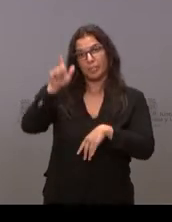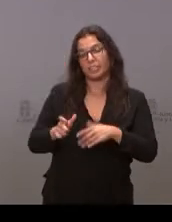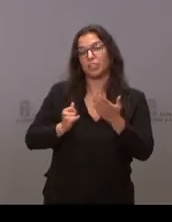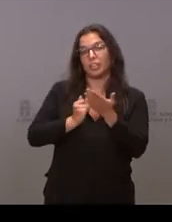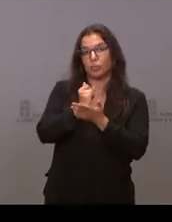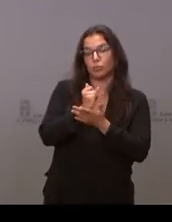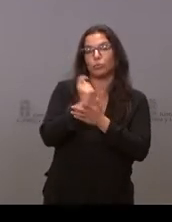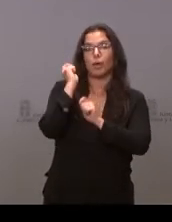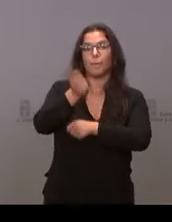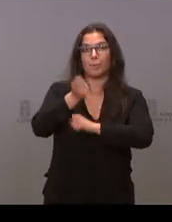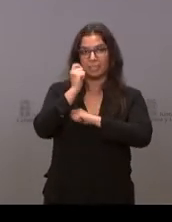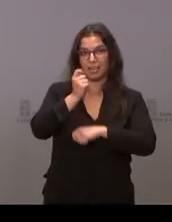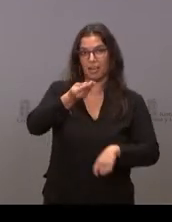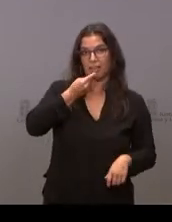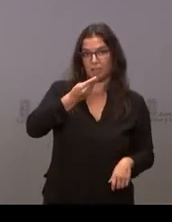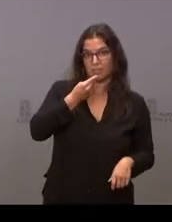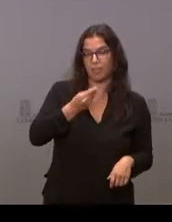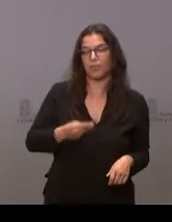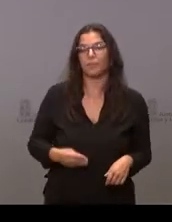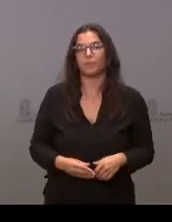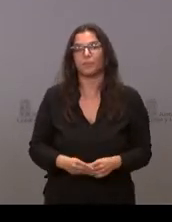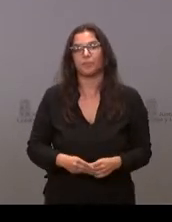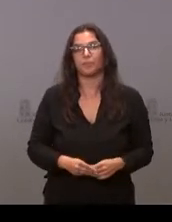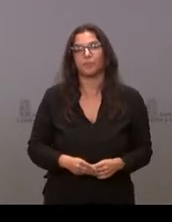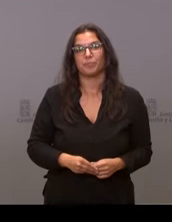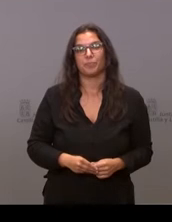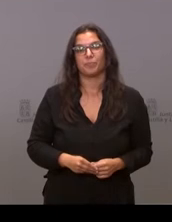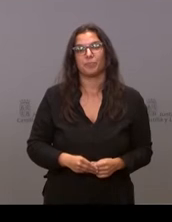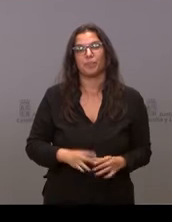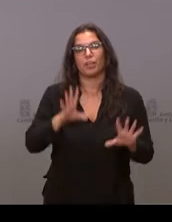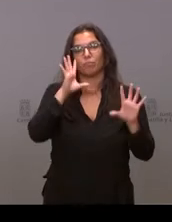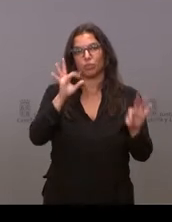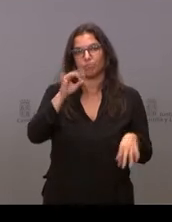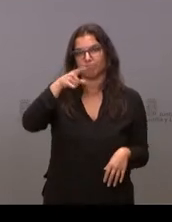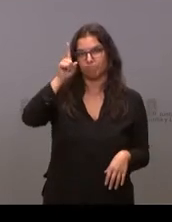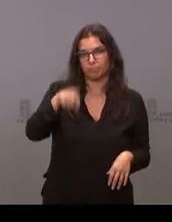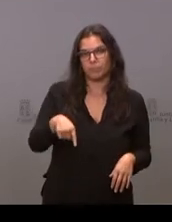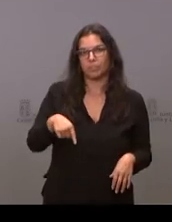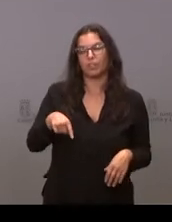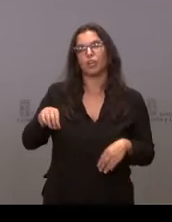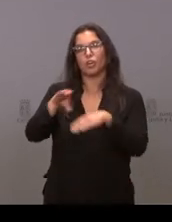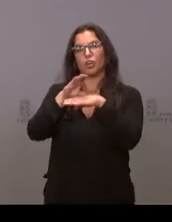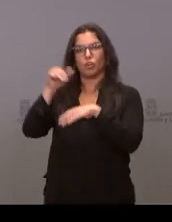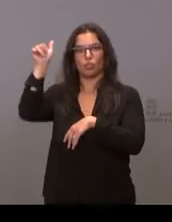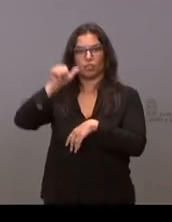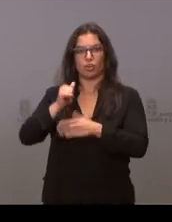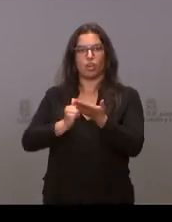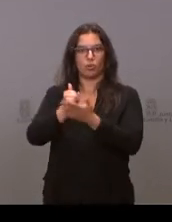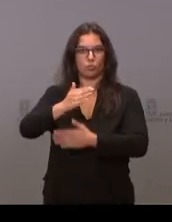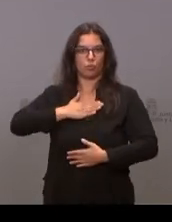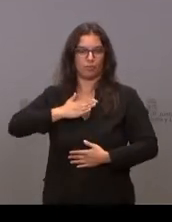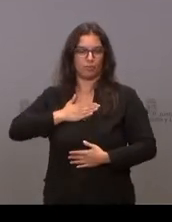Agricultura, Pesca y Alimentación, a Luis, y por supuesto también al consejero de Agricultura, Jesús